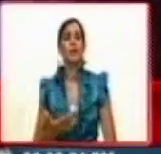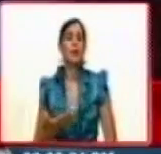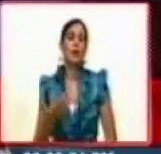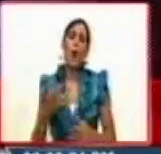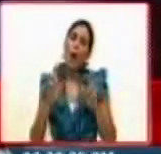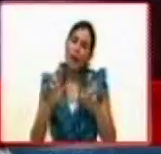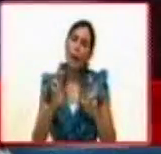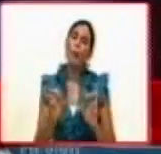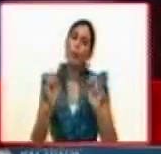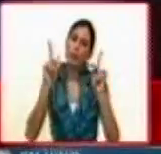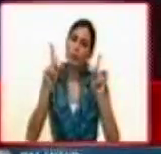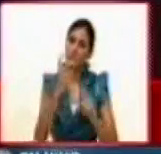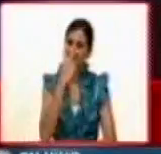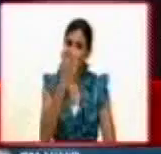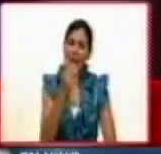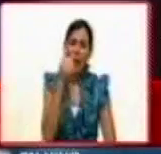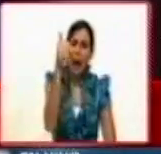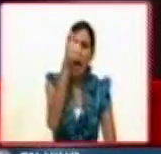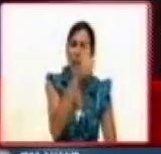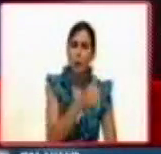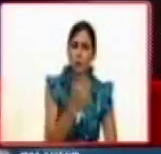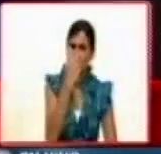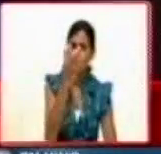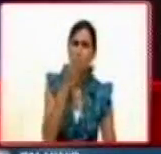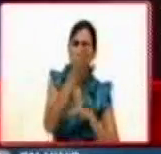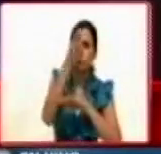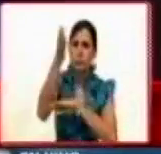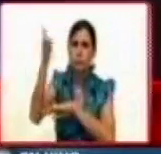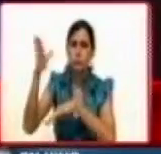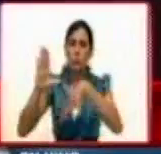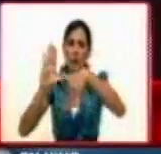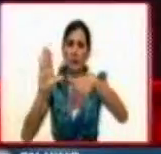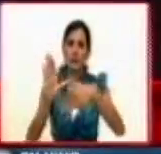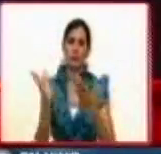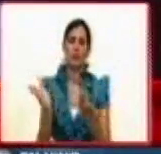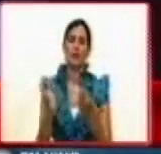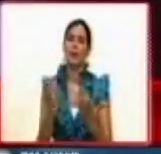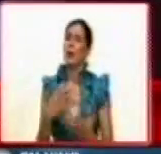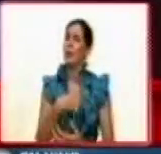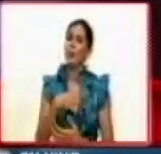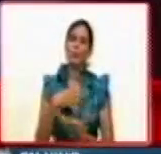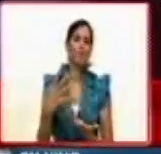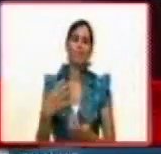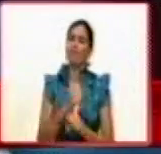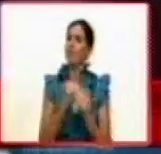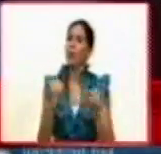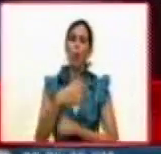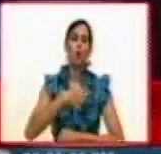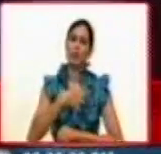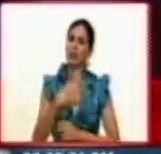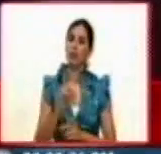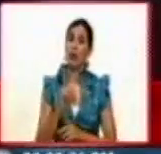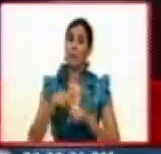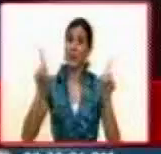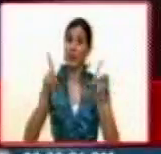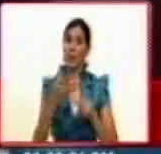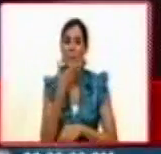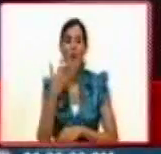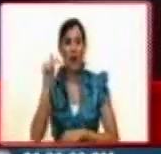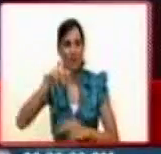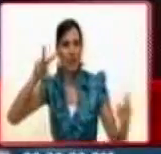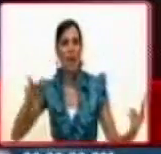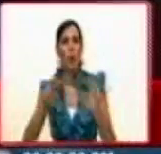oportunidad de visitar a cada uno de ustedes personalmente. No pudiendo hacerlo, nada mejor que esta gran cita